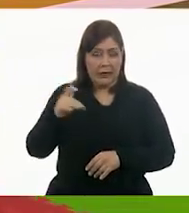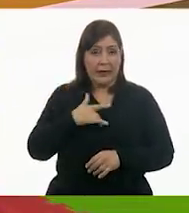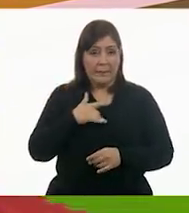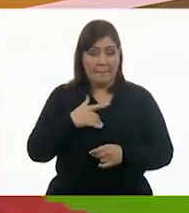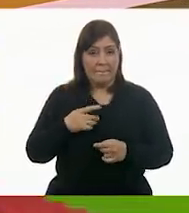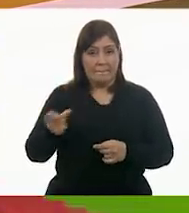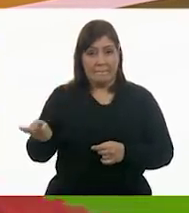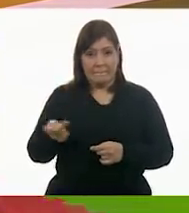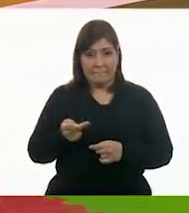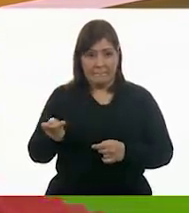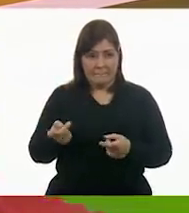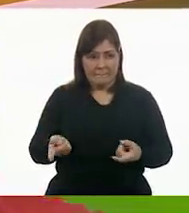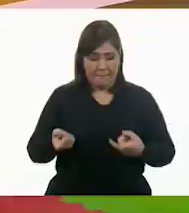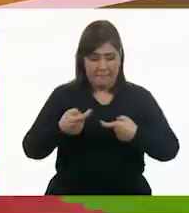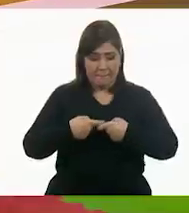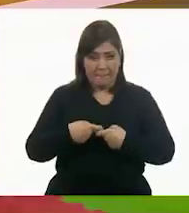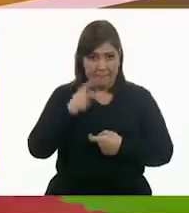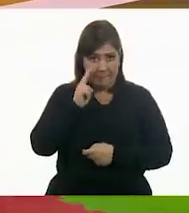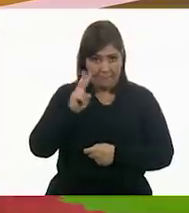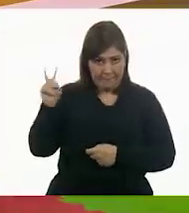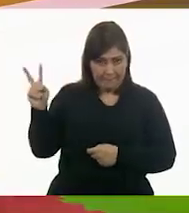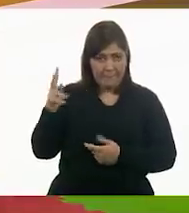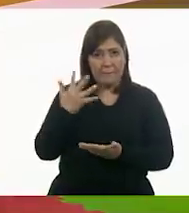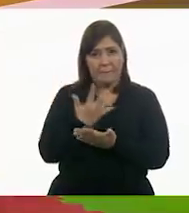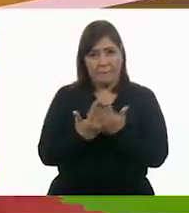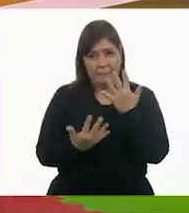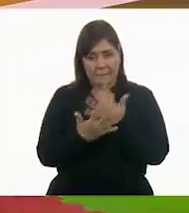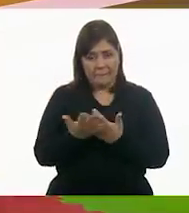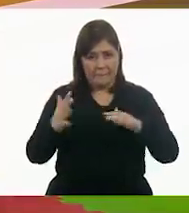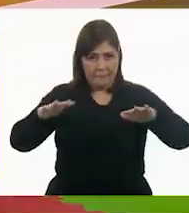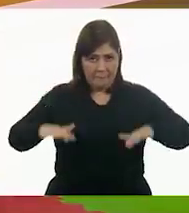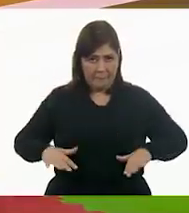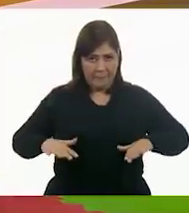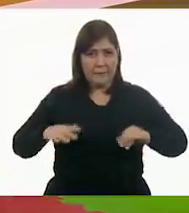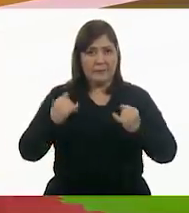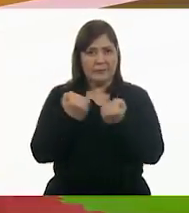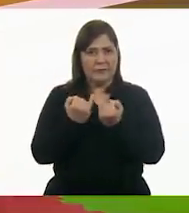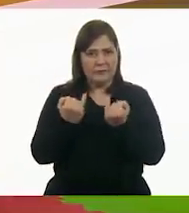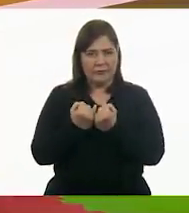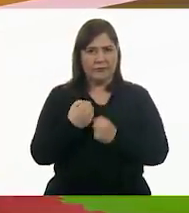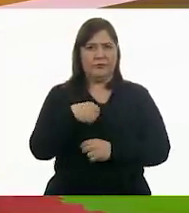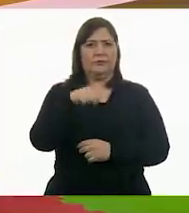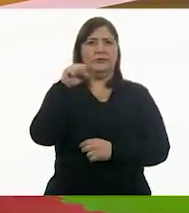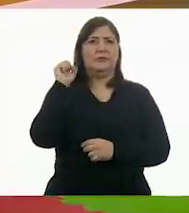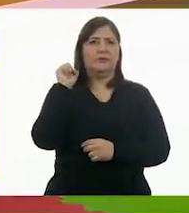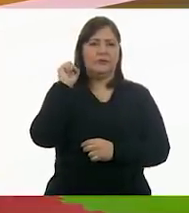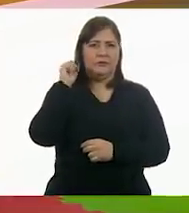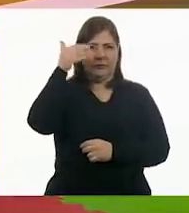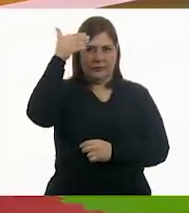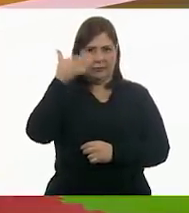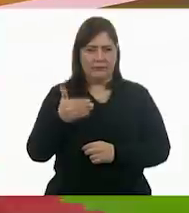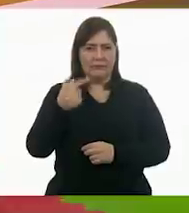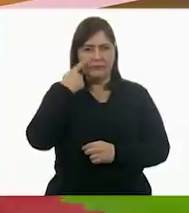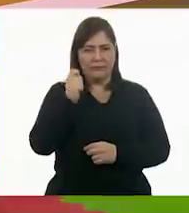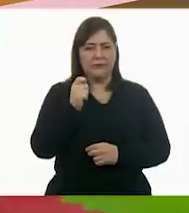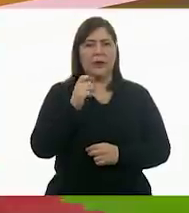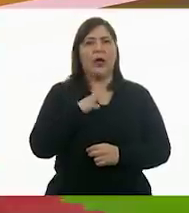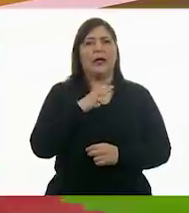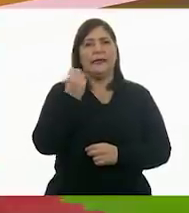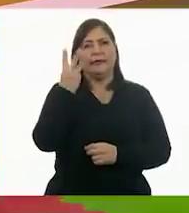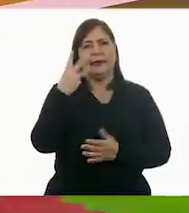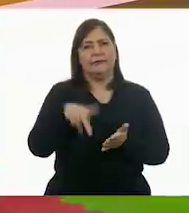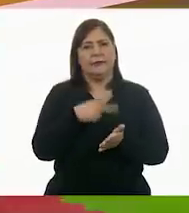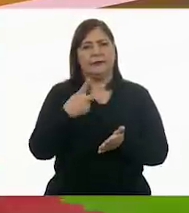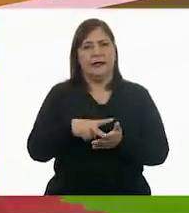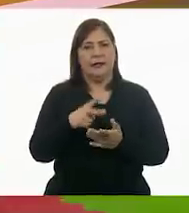piernas, así de esta manera, nuestras manitas en las piernas, espalda derechita. Y vamos a hacer tres respiraciones.